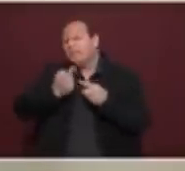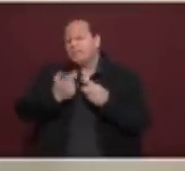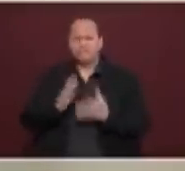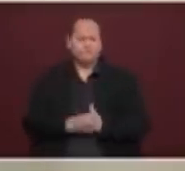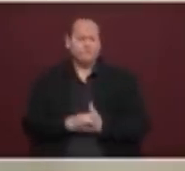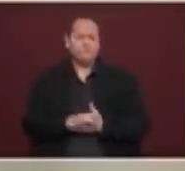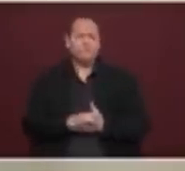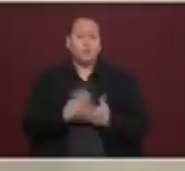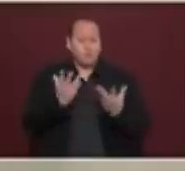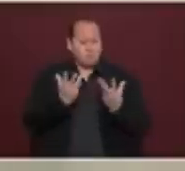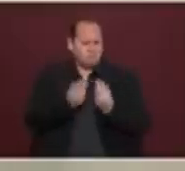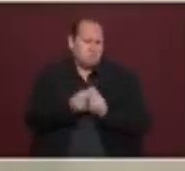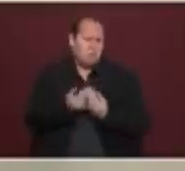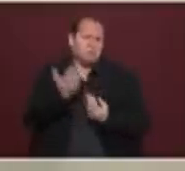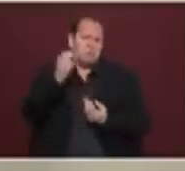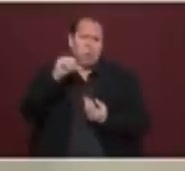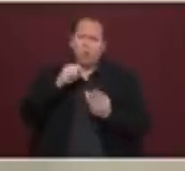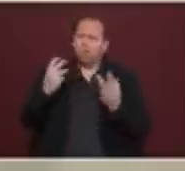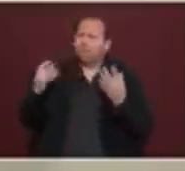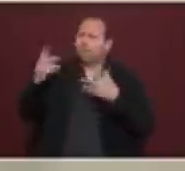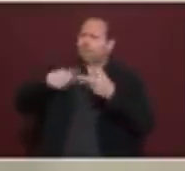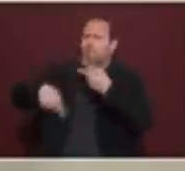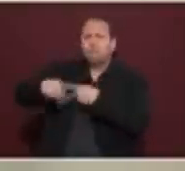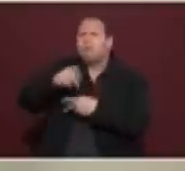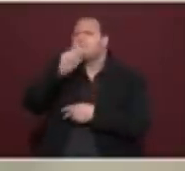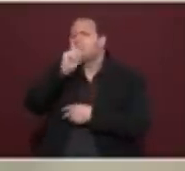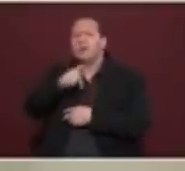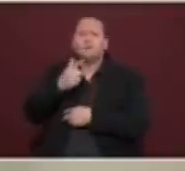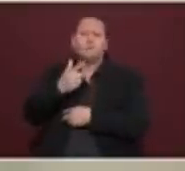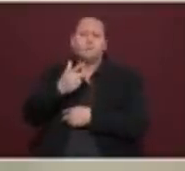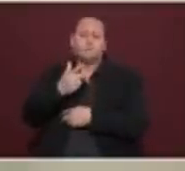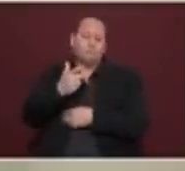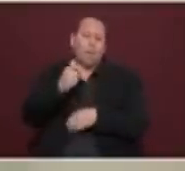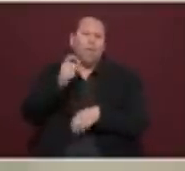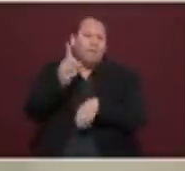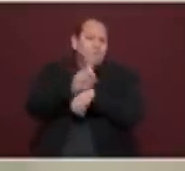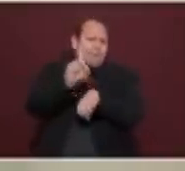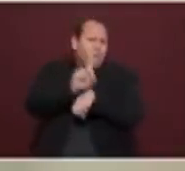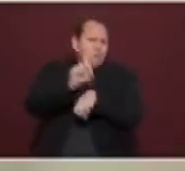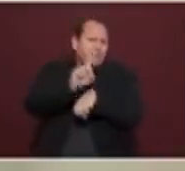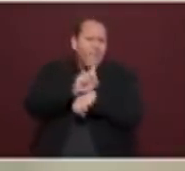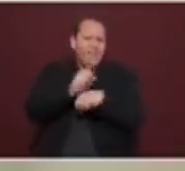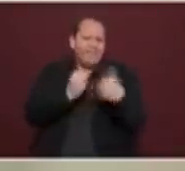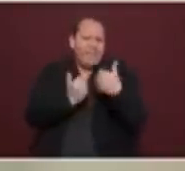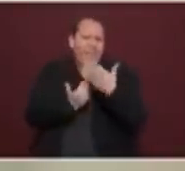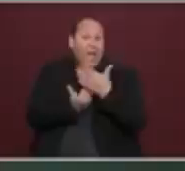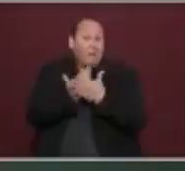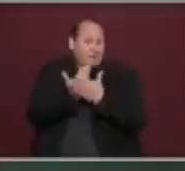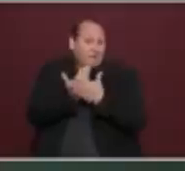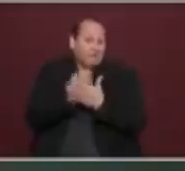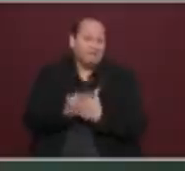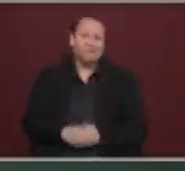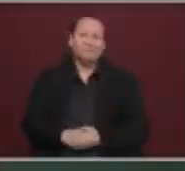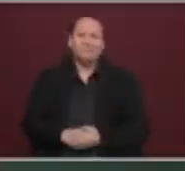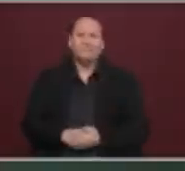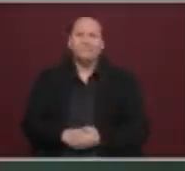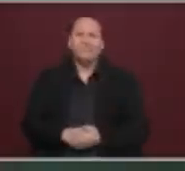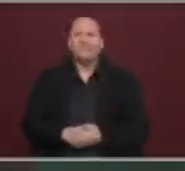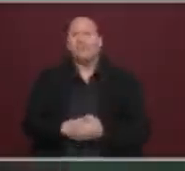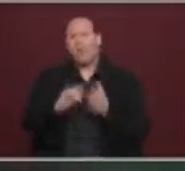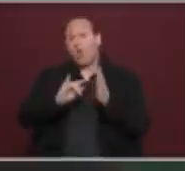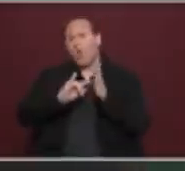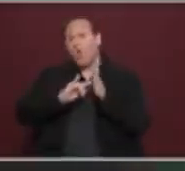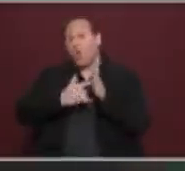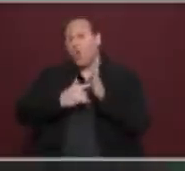como siempre a las 6 de la mañana ahora